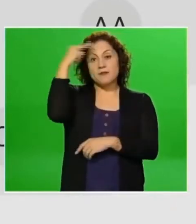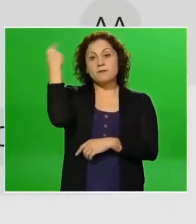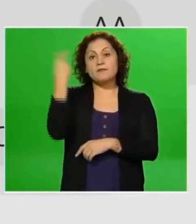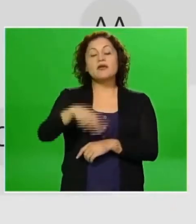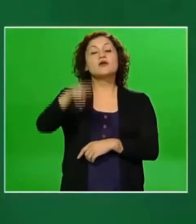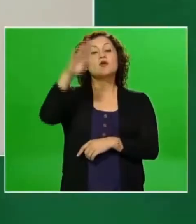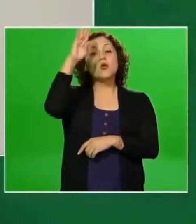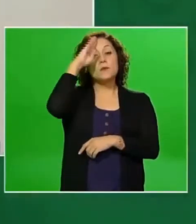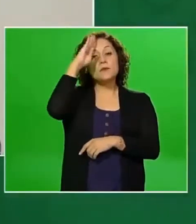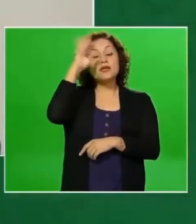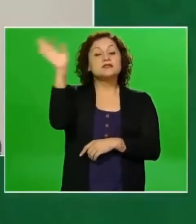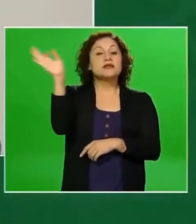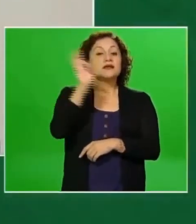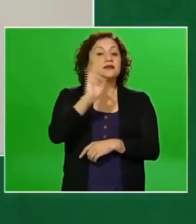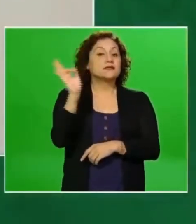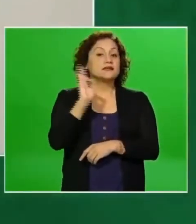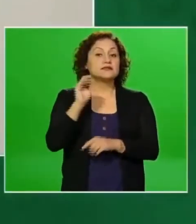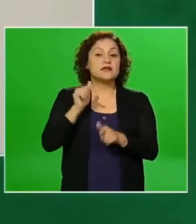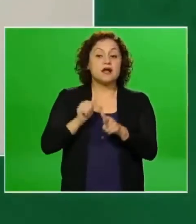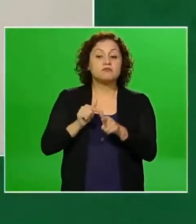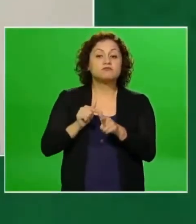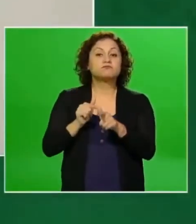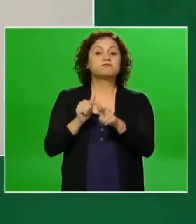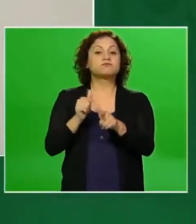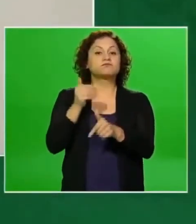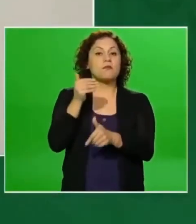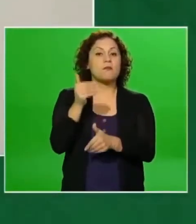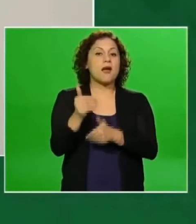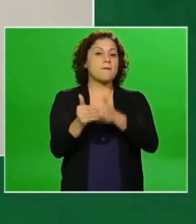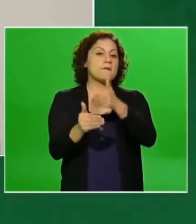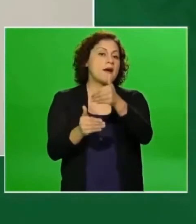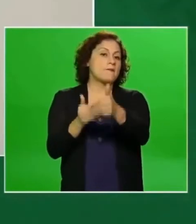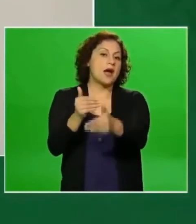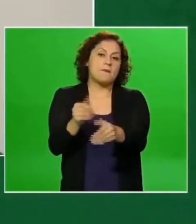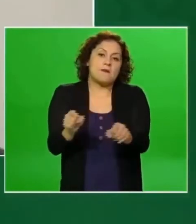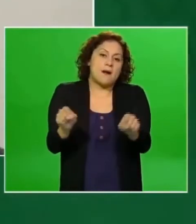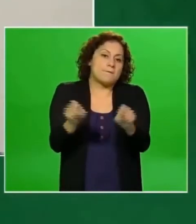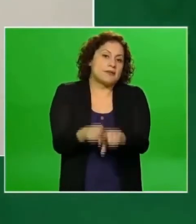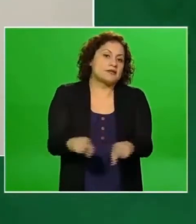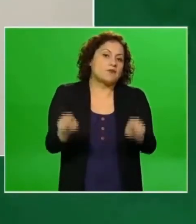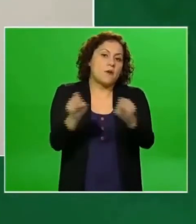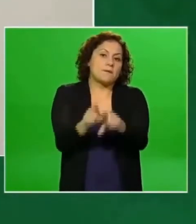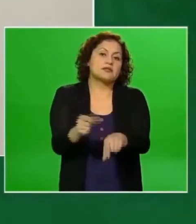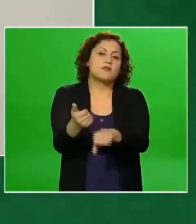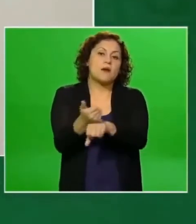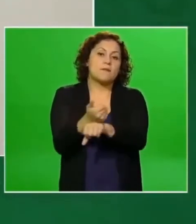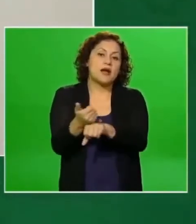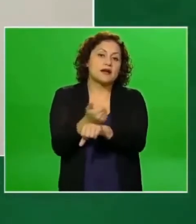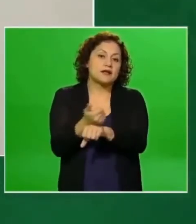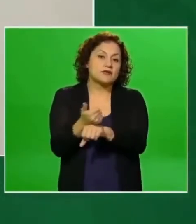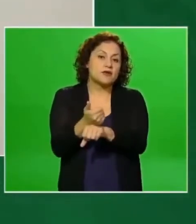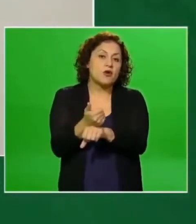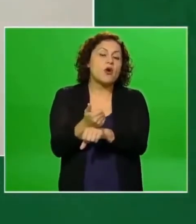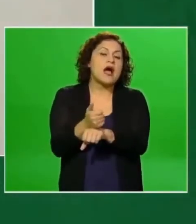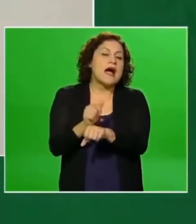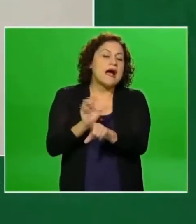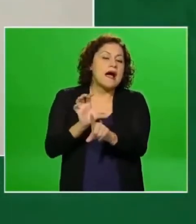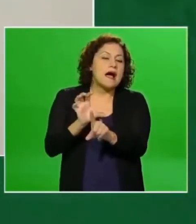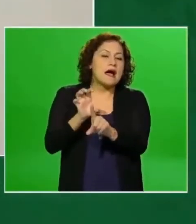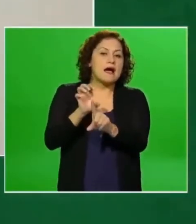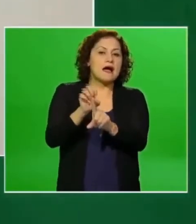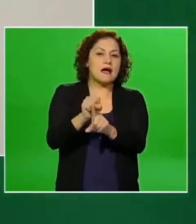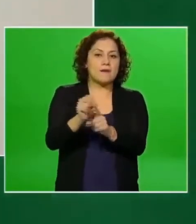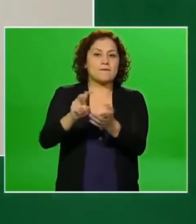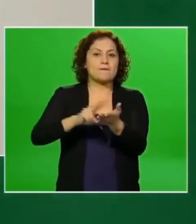que de seguir esa tendencia y de seguir ese comportamiento, pudieran alcanzar el color verde en